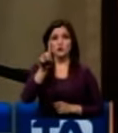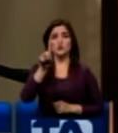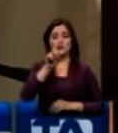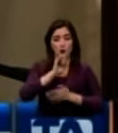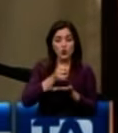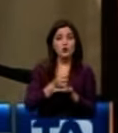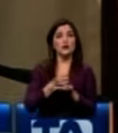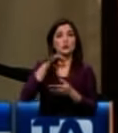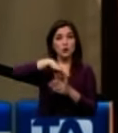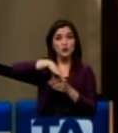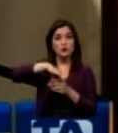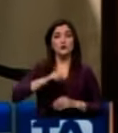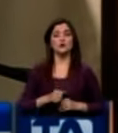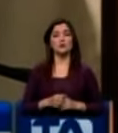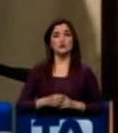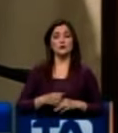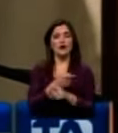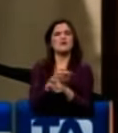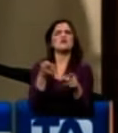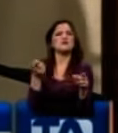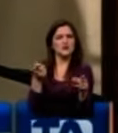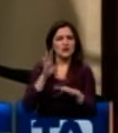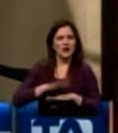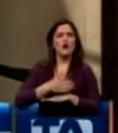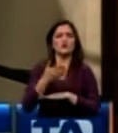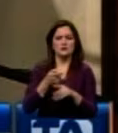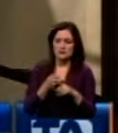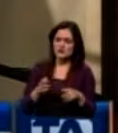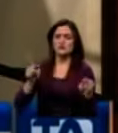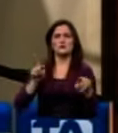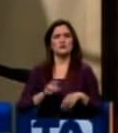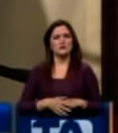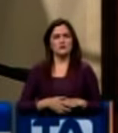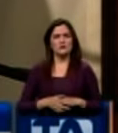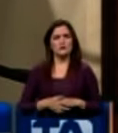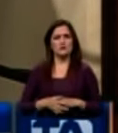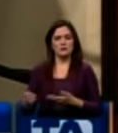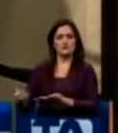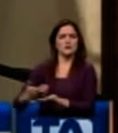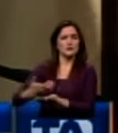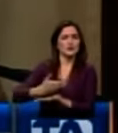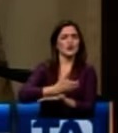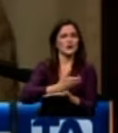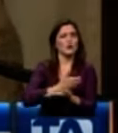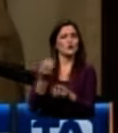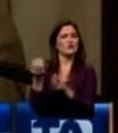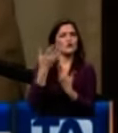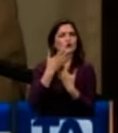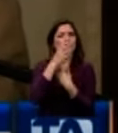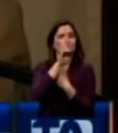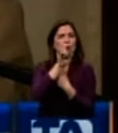2.221 juntas, por diferentes razones, únicamente receptamos la información de